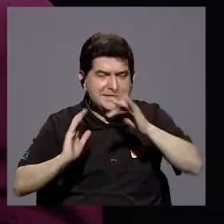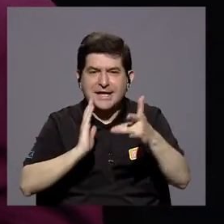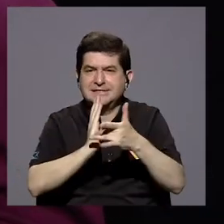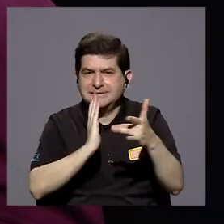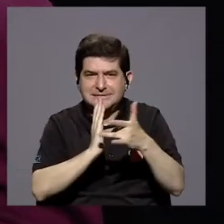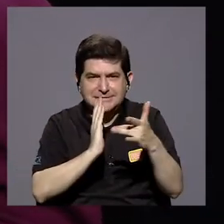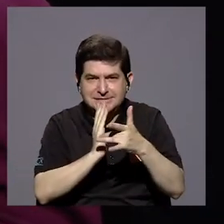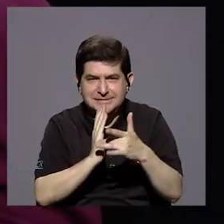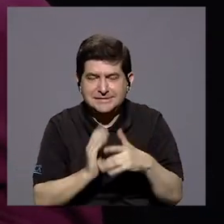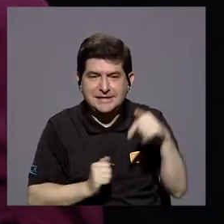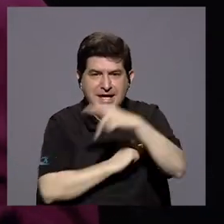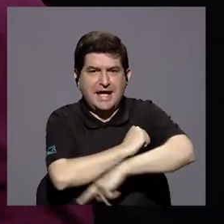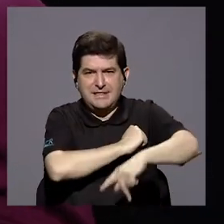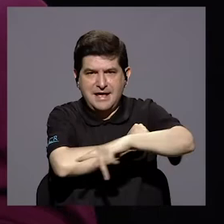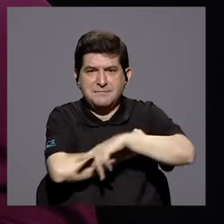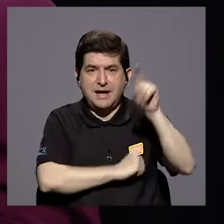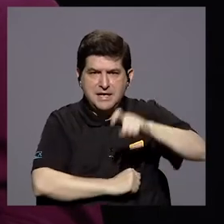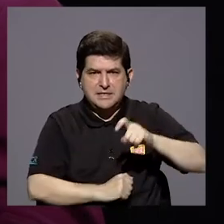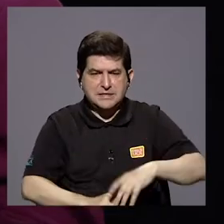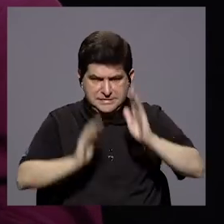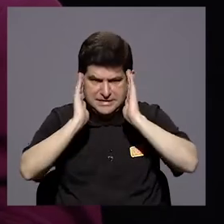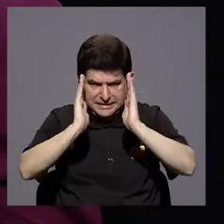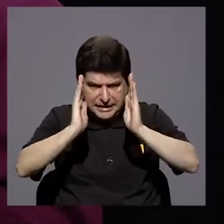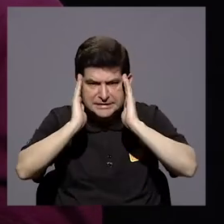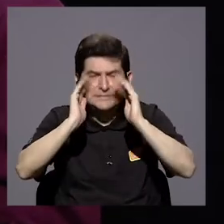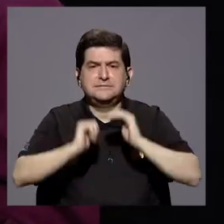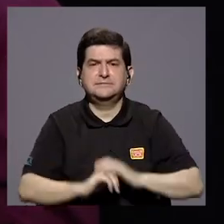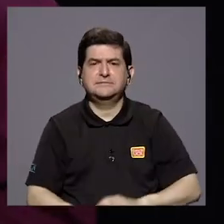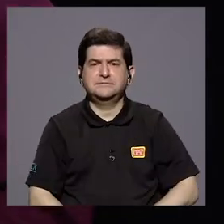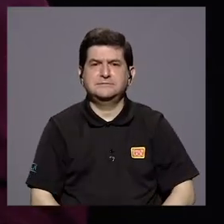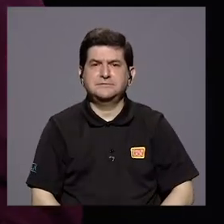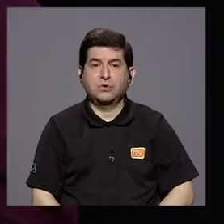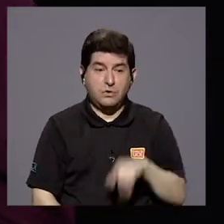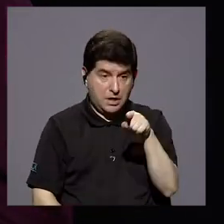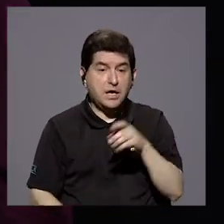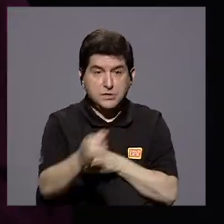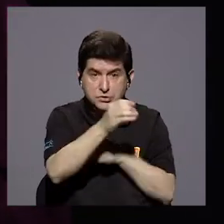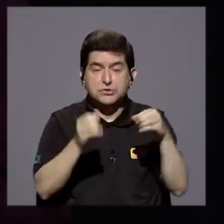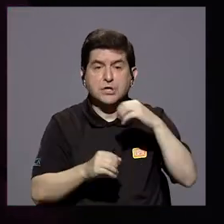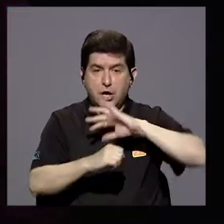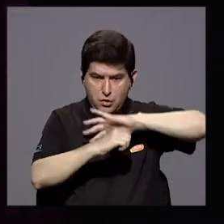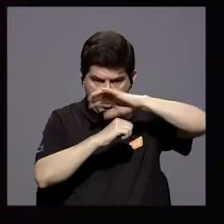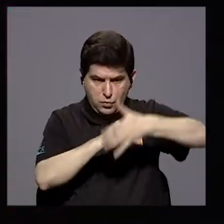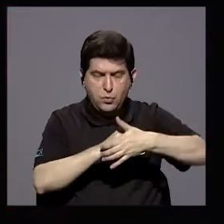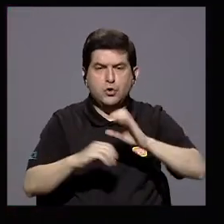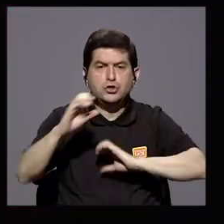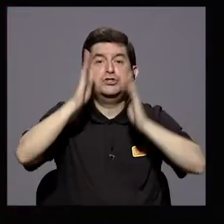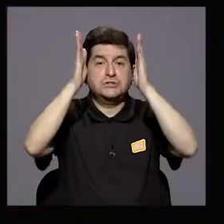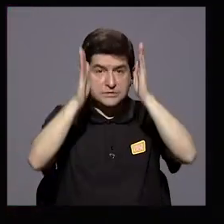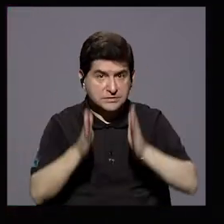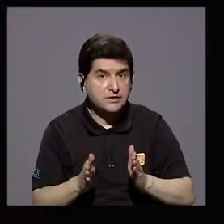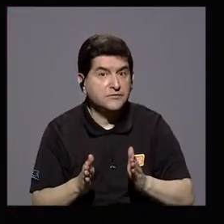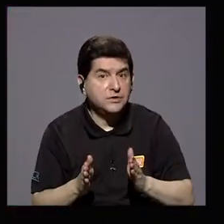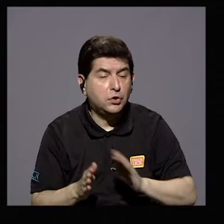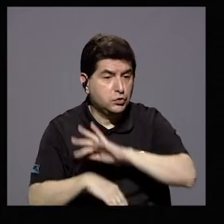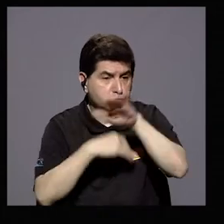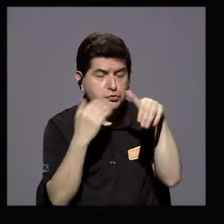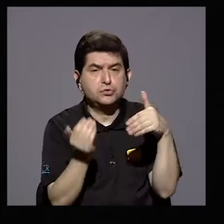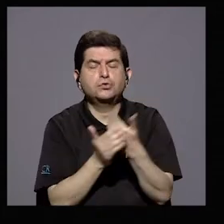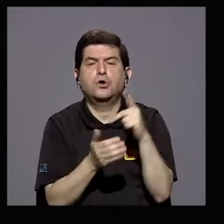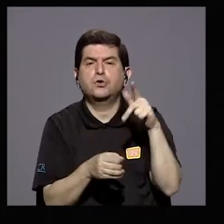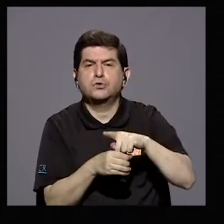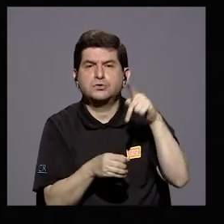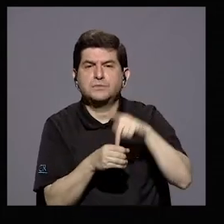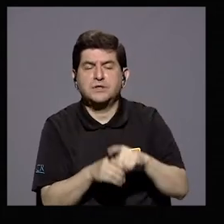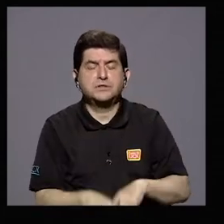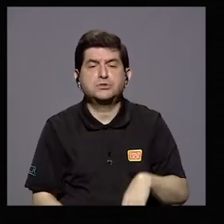tecnología en este país hay que darle importancia, y esa agencia espacial es para científicos. Vea, todos los que participaron